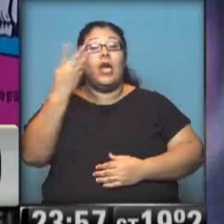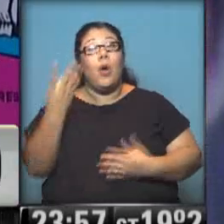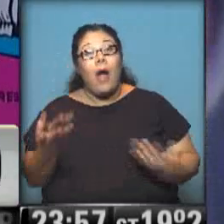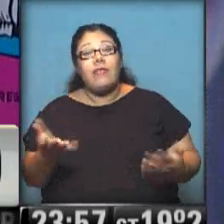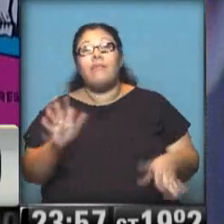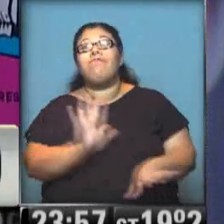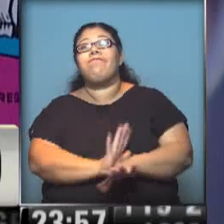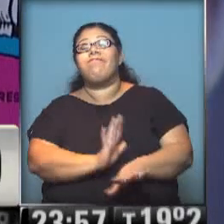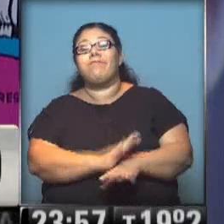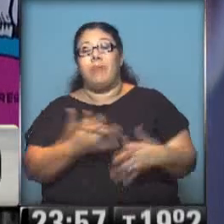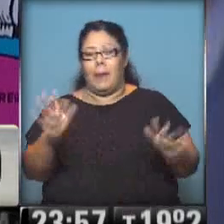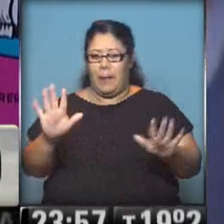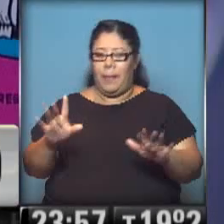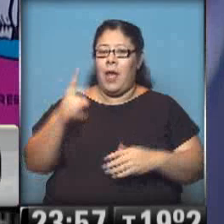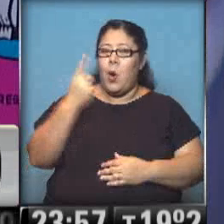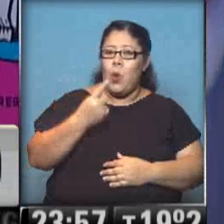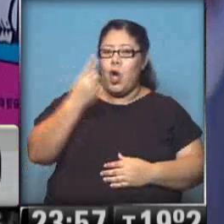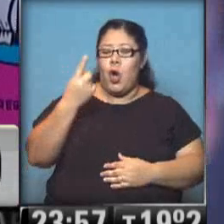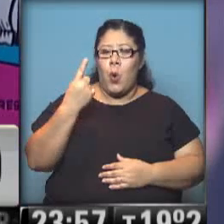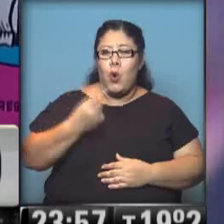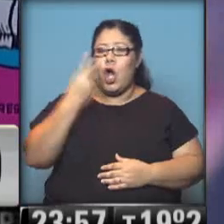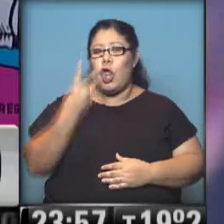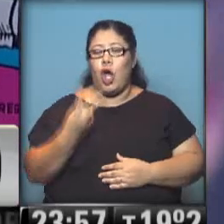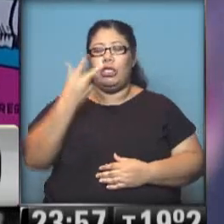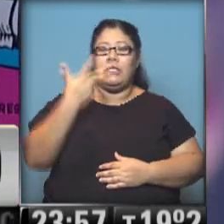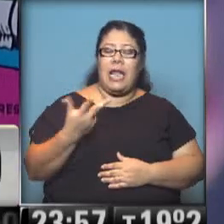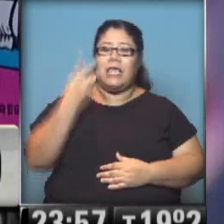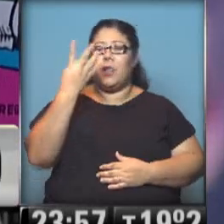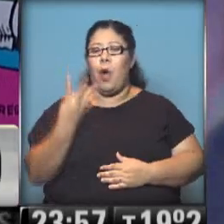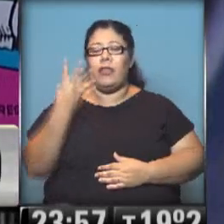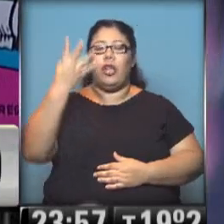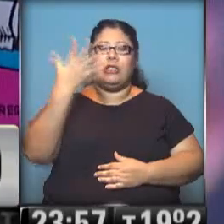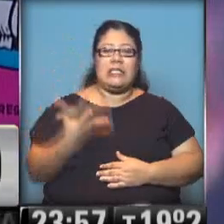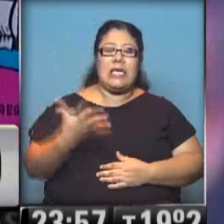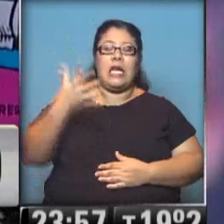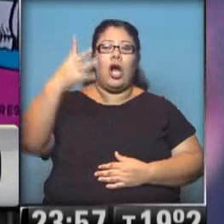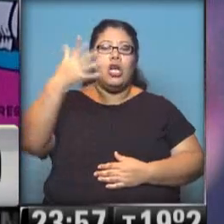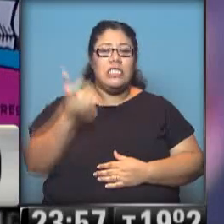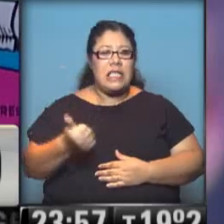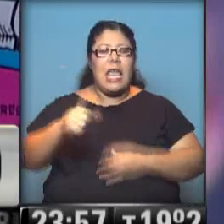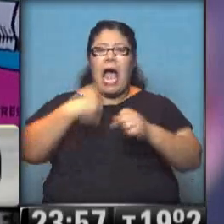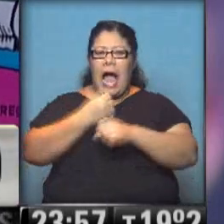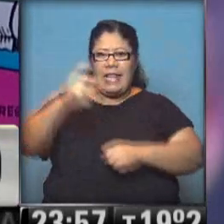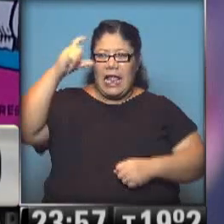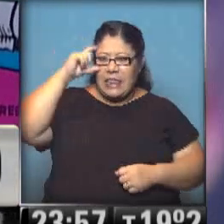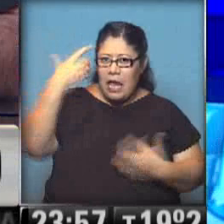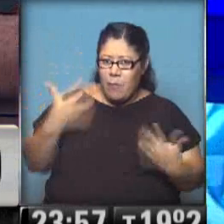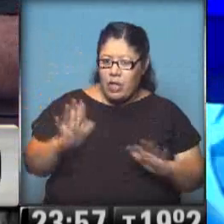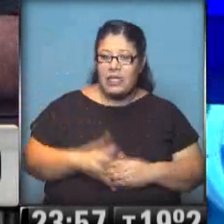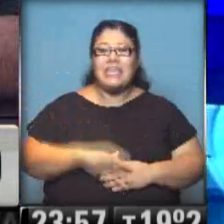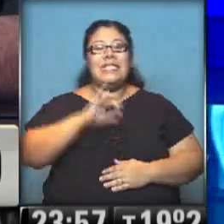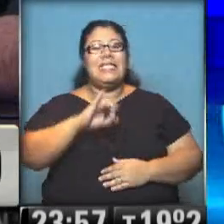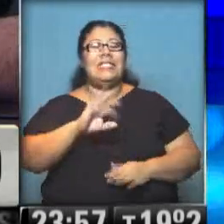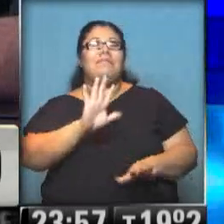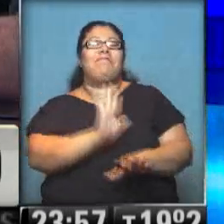4 veces. Bien, leo 1, 2, 3, 4, 5, 6, 7, 8, 9 títulos tuyos. ¿Más hay? 10 con ese. Bueno, eso que estás viendo en realidad es una fantasía,